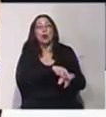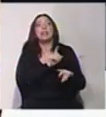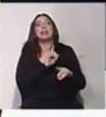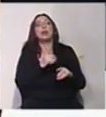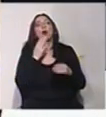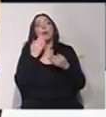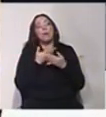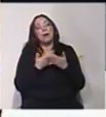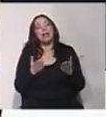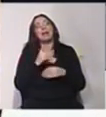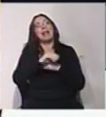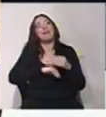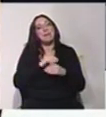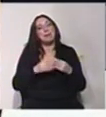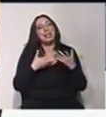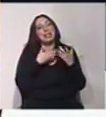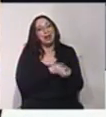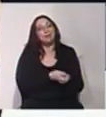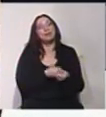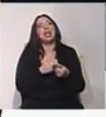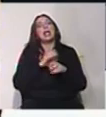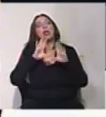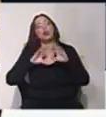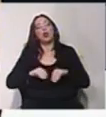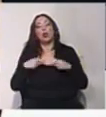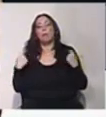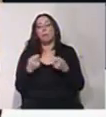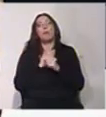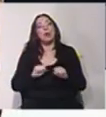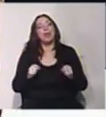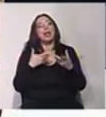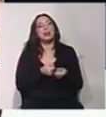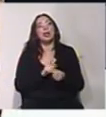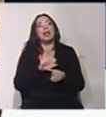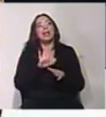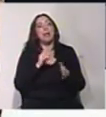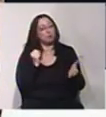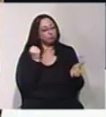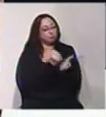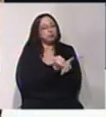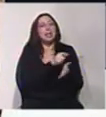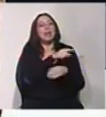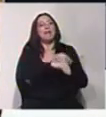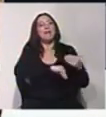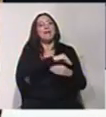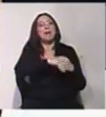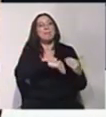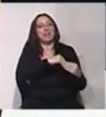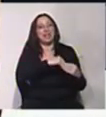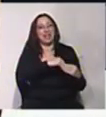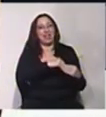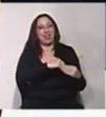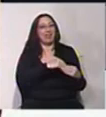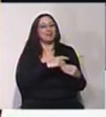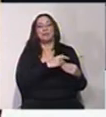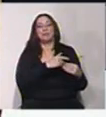la familia y el papel de que todos podemos ayudar en este tema, ¿verdad? Que no quede ese estigma y ese enigma en esa familia X, claro. ¿Sí? Me